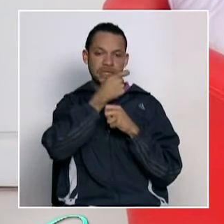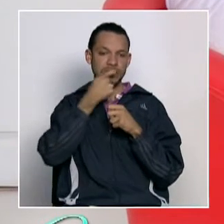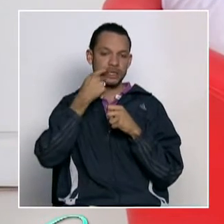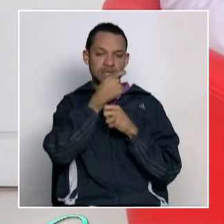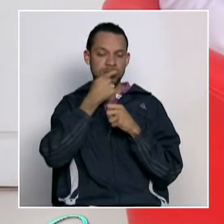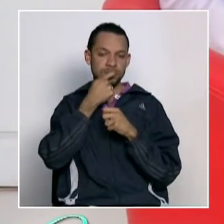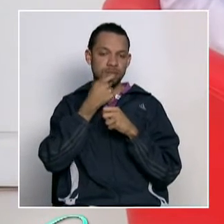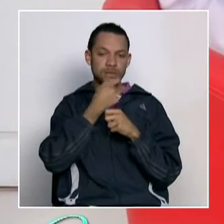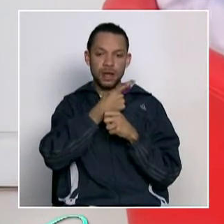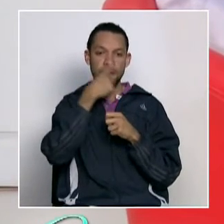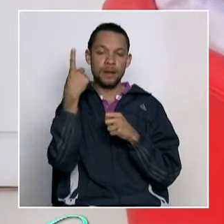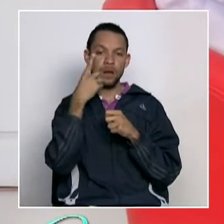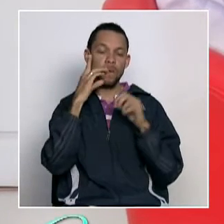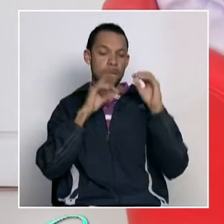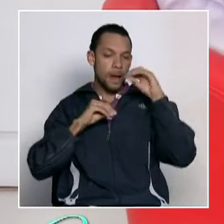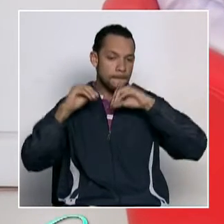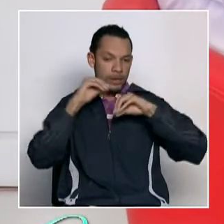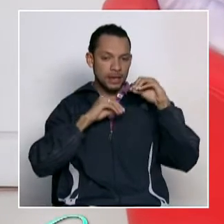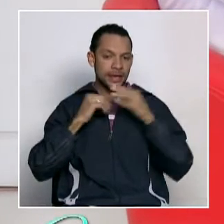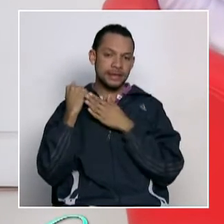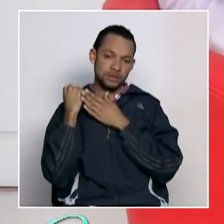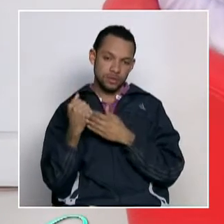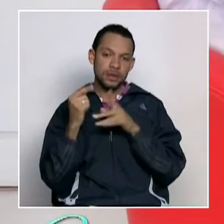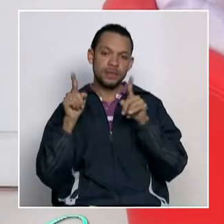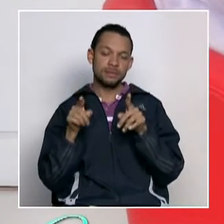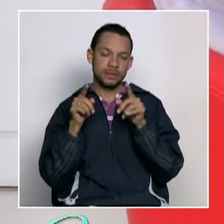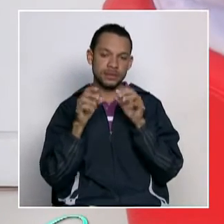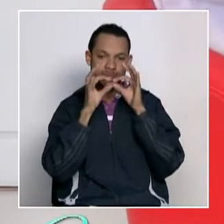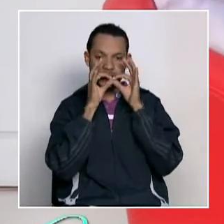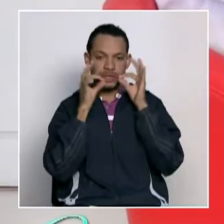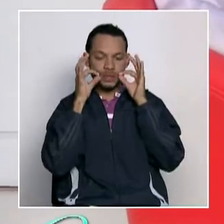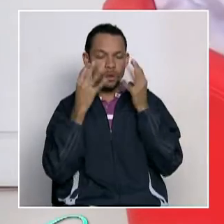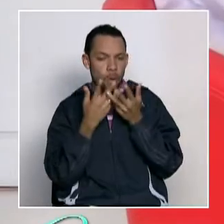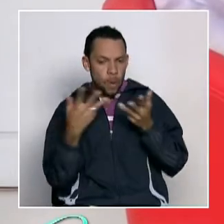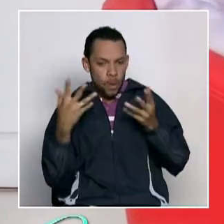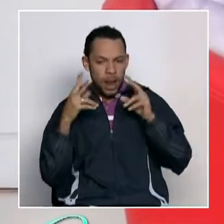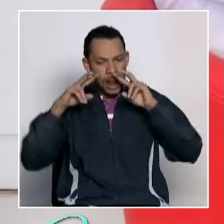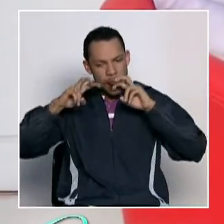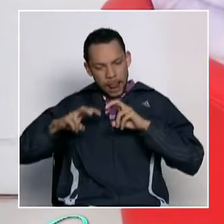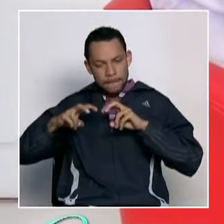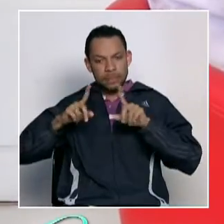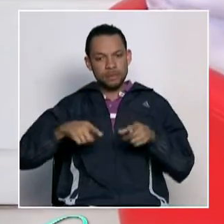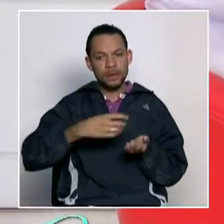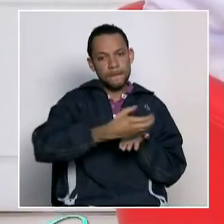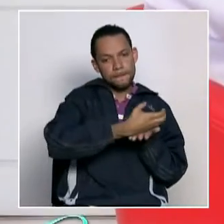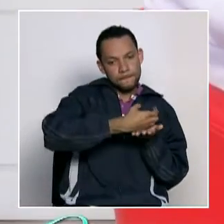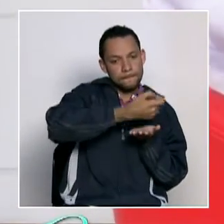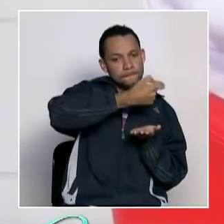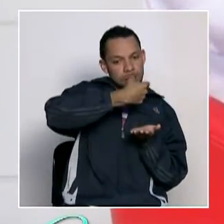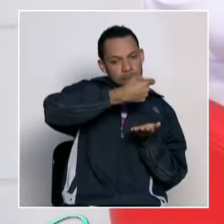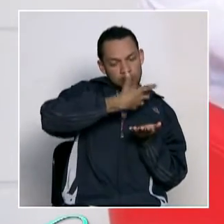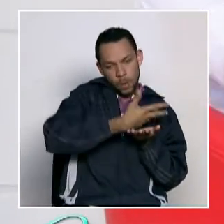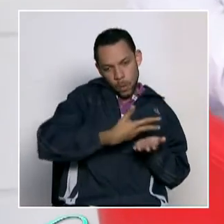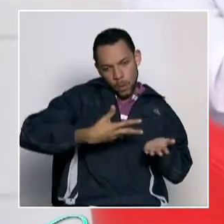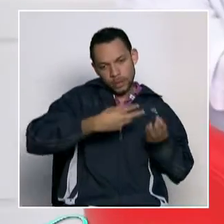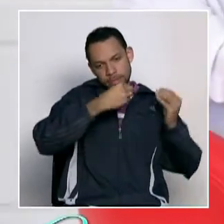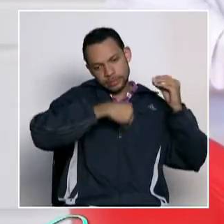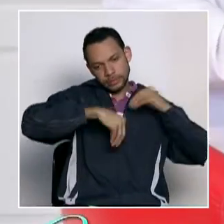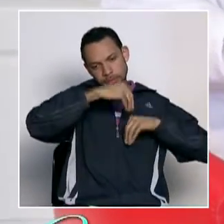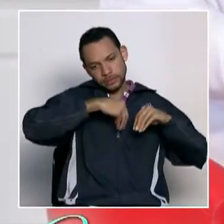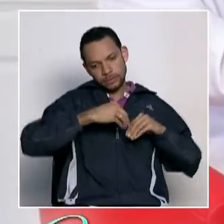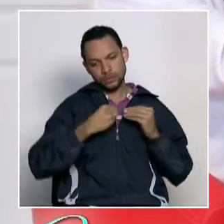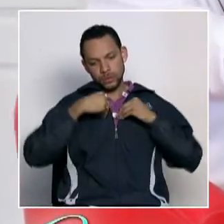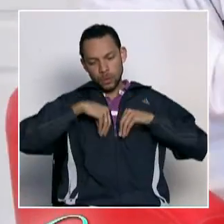dimos el tratamiento biológico, no antiinflamatorios, no analgésicos, sino que simplemente trabajamos con la